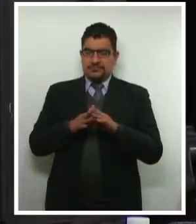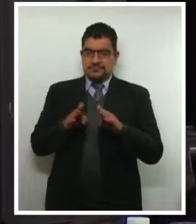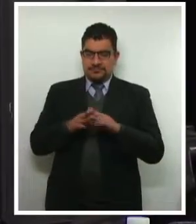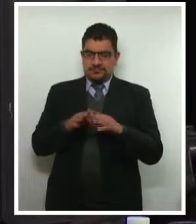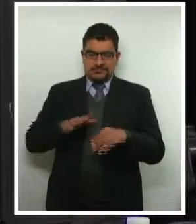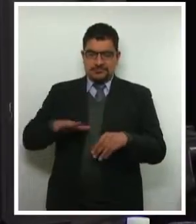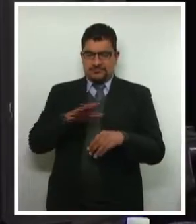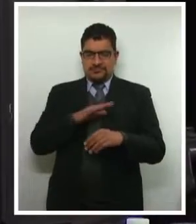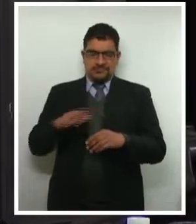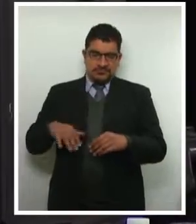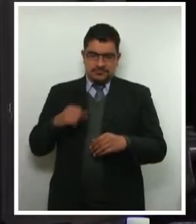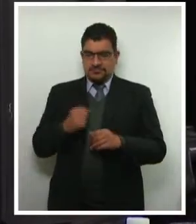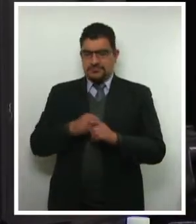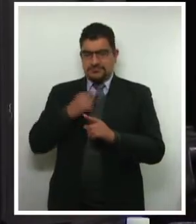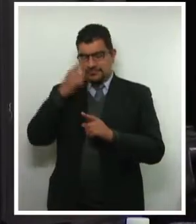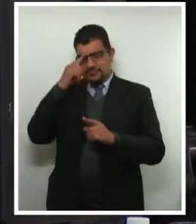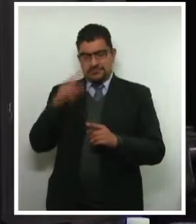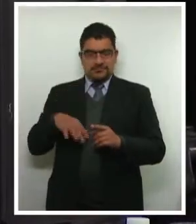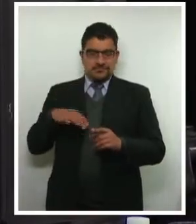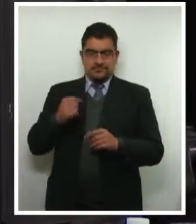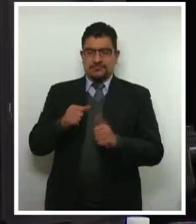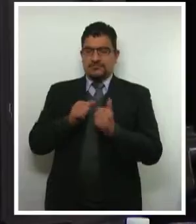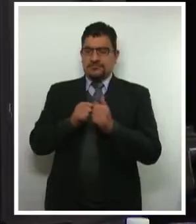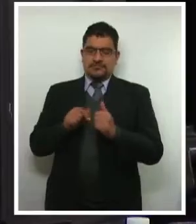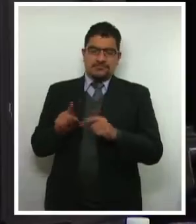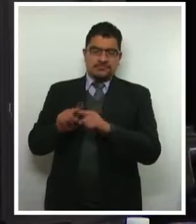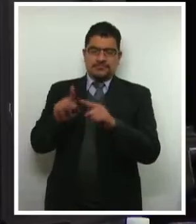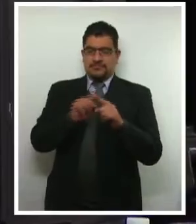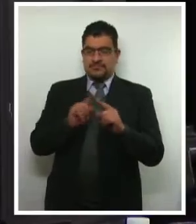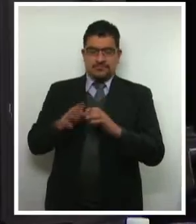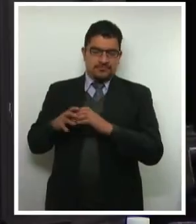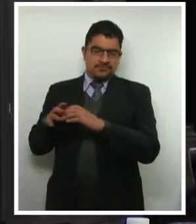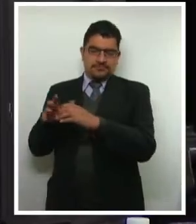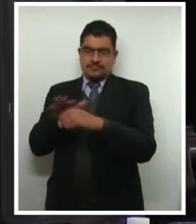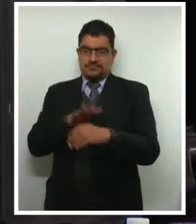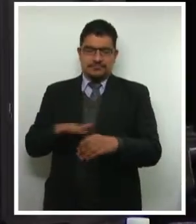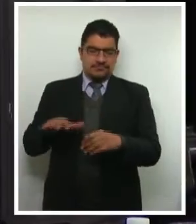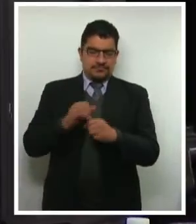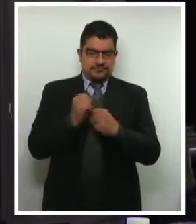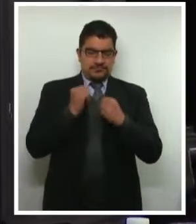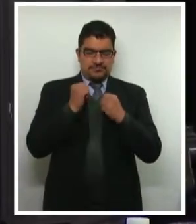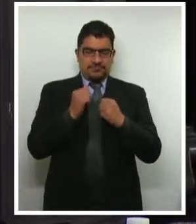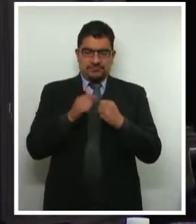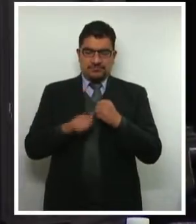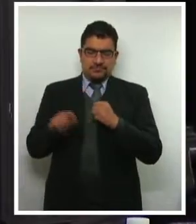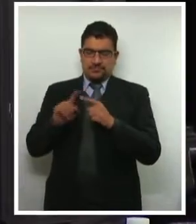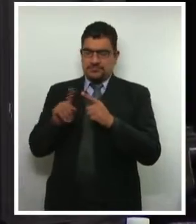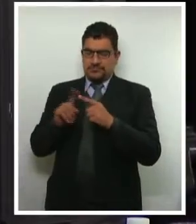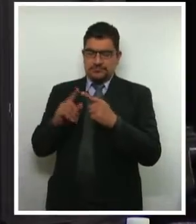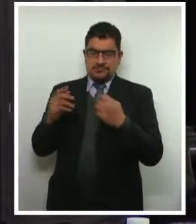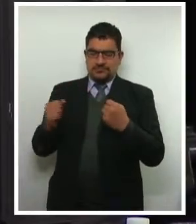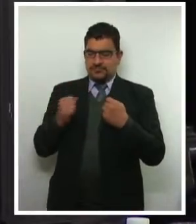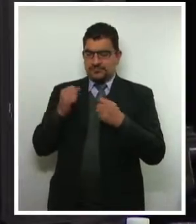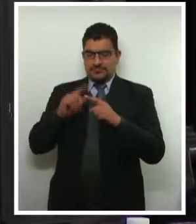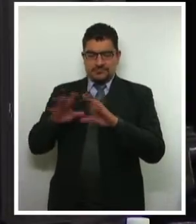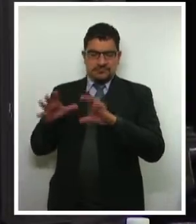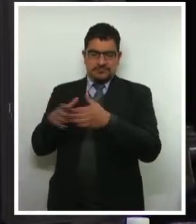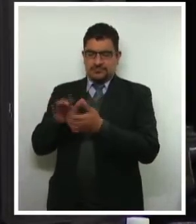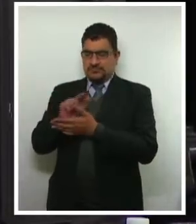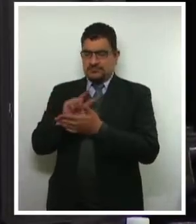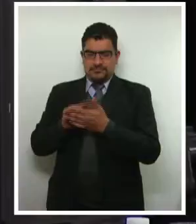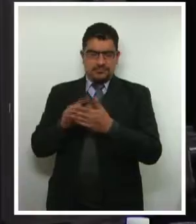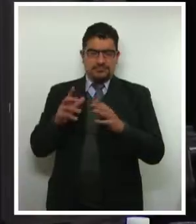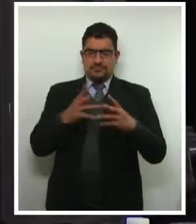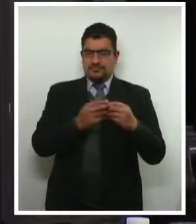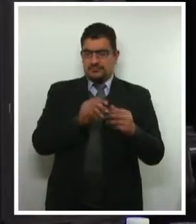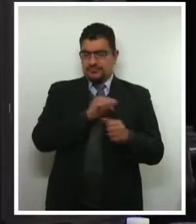opositora, su esfuerzo frente a los poderes reales y a los poderes legales y fácticos. Por